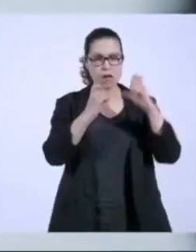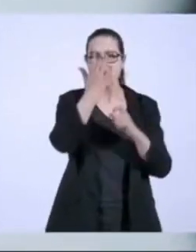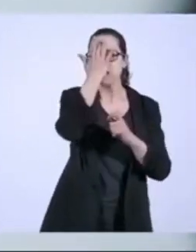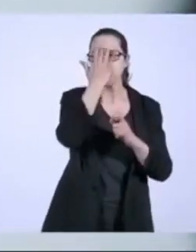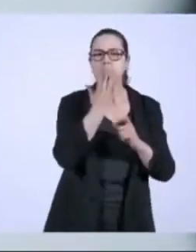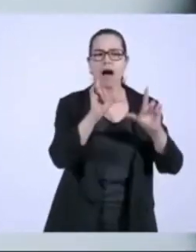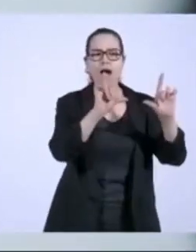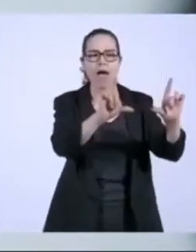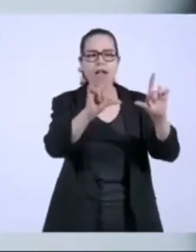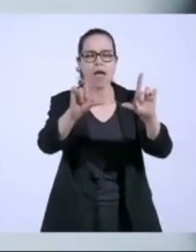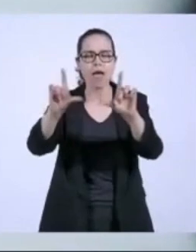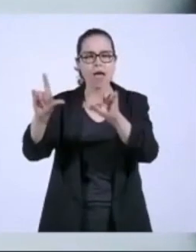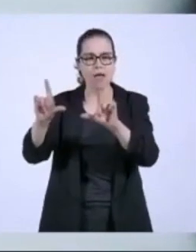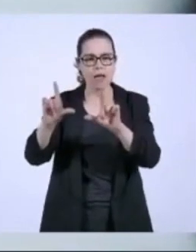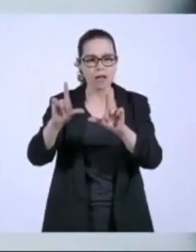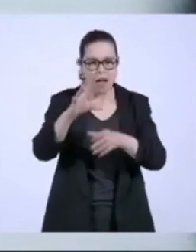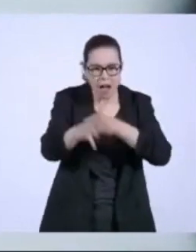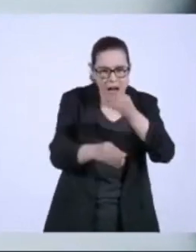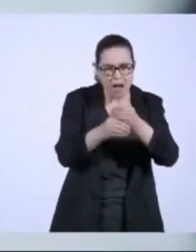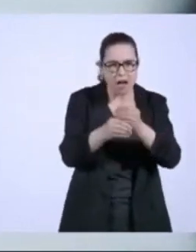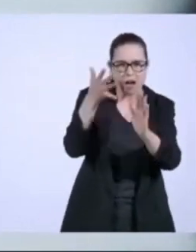non precisan dun manual para entendelas.